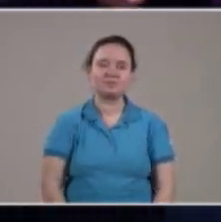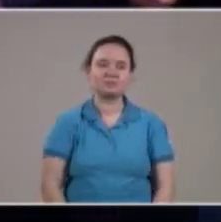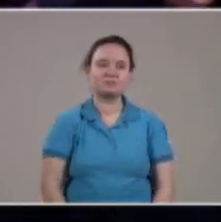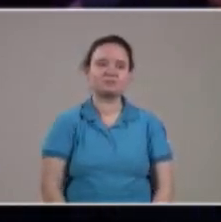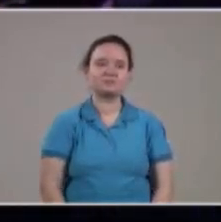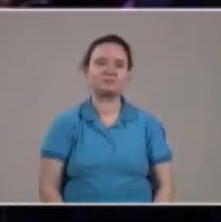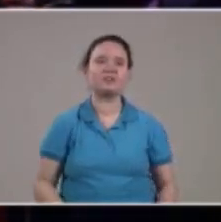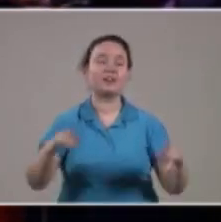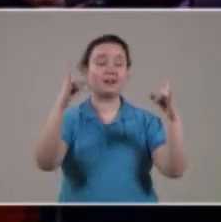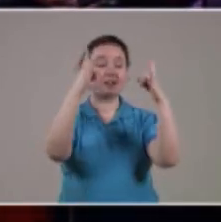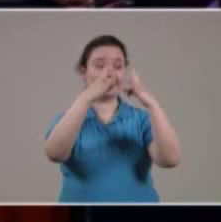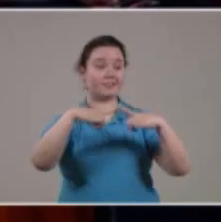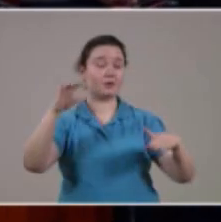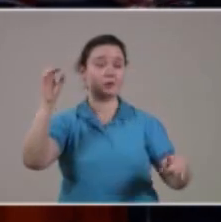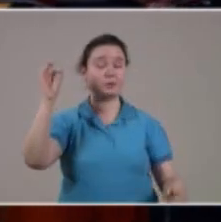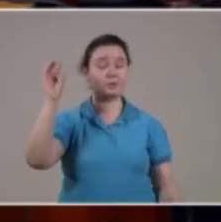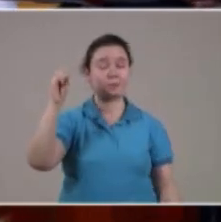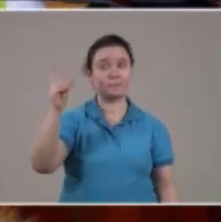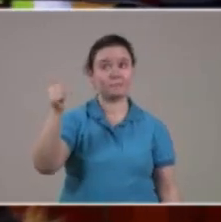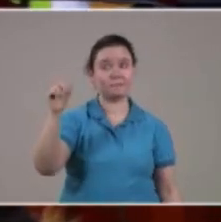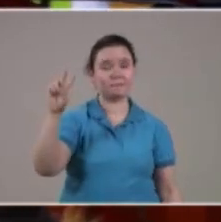Al tabernáculo de David.